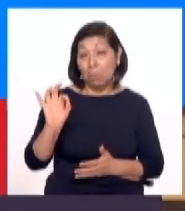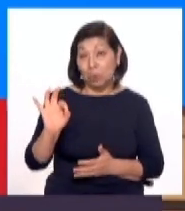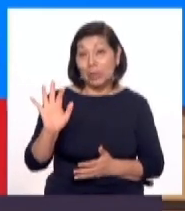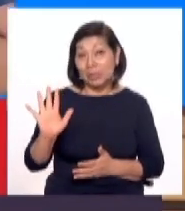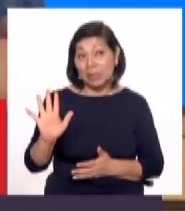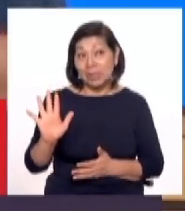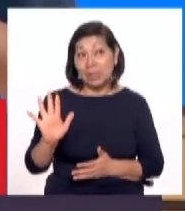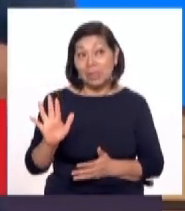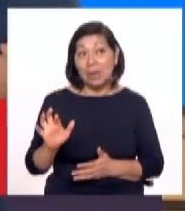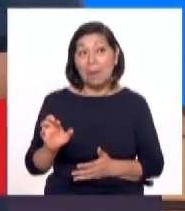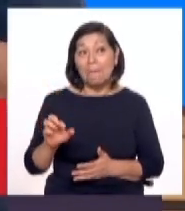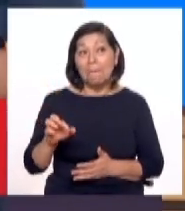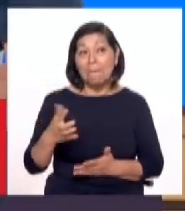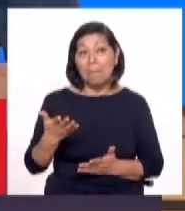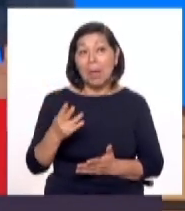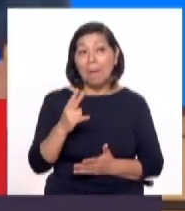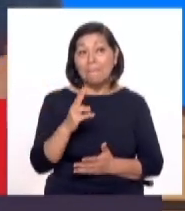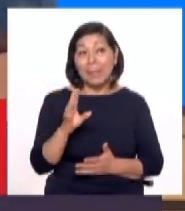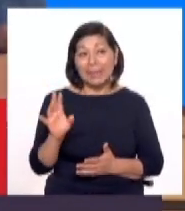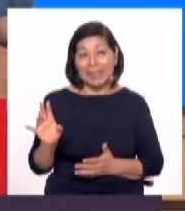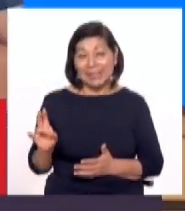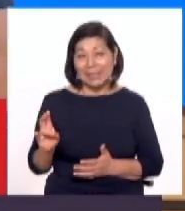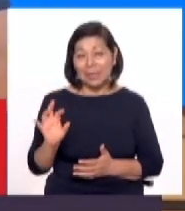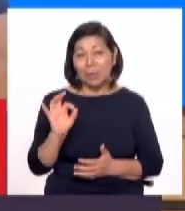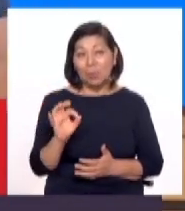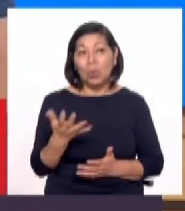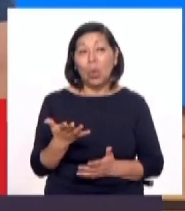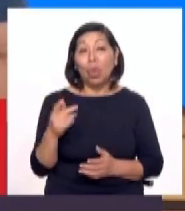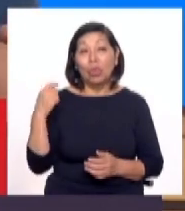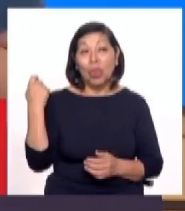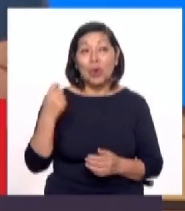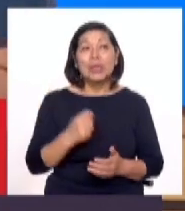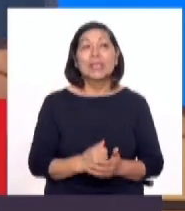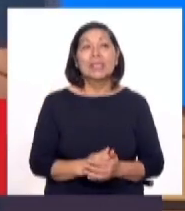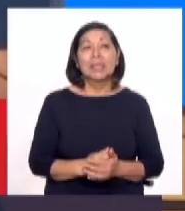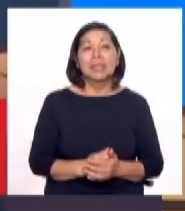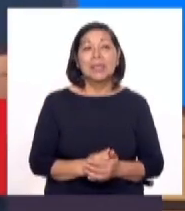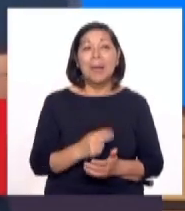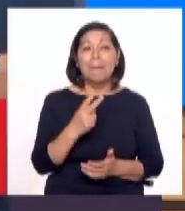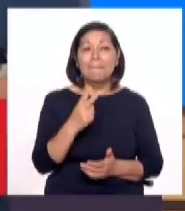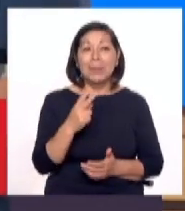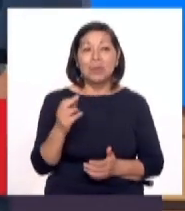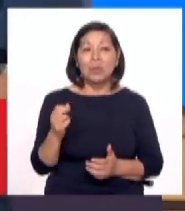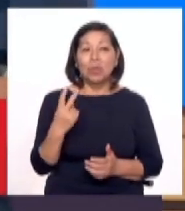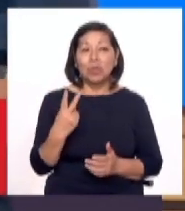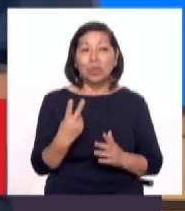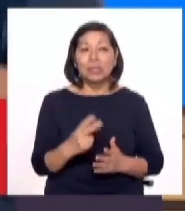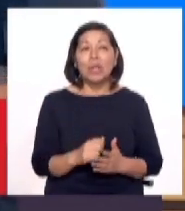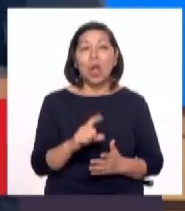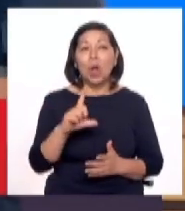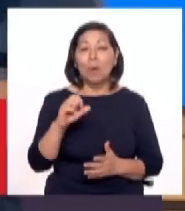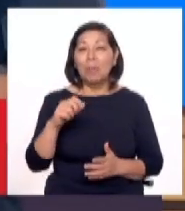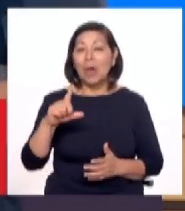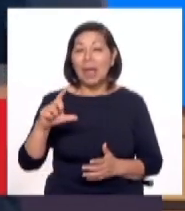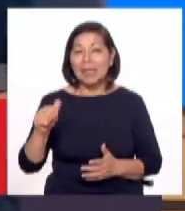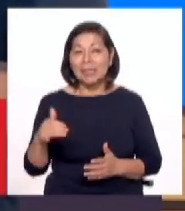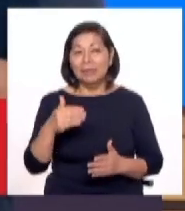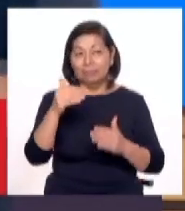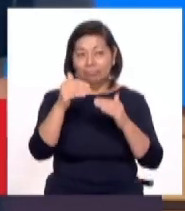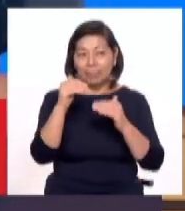la ciudad de pabar 27.7 en la ciudad de Trujillo 27.2 en Lomas de la chay y